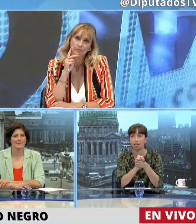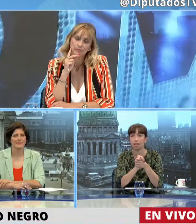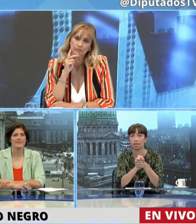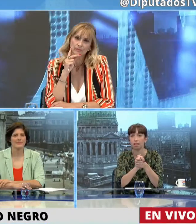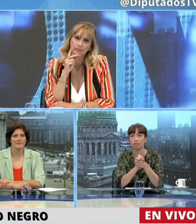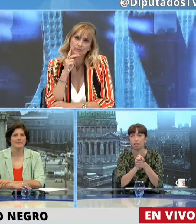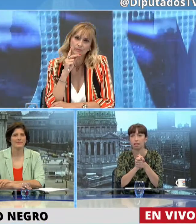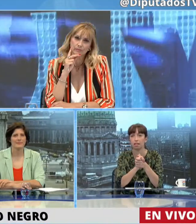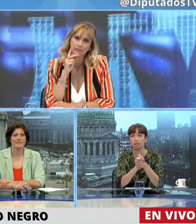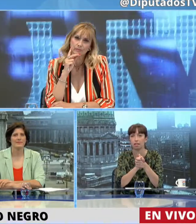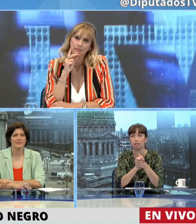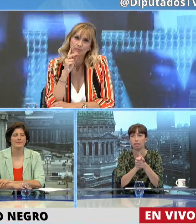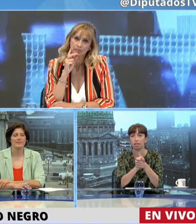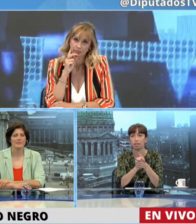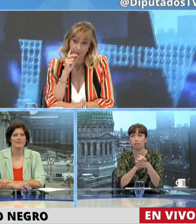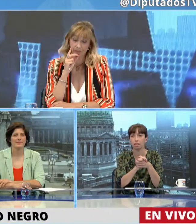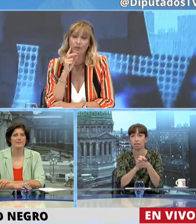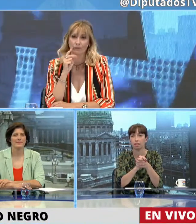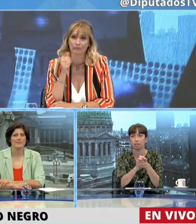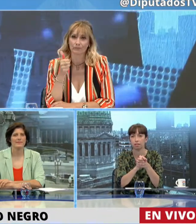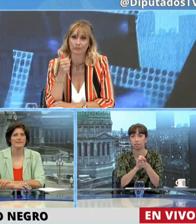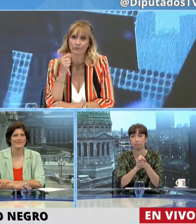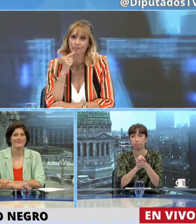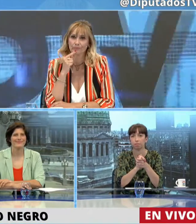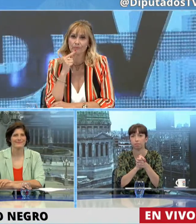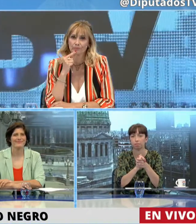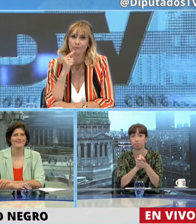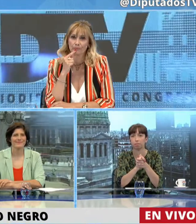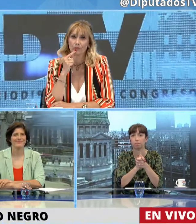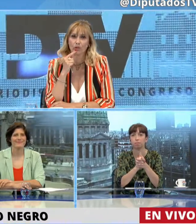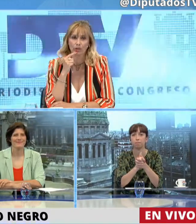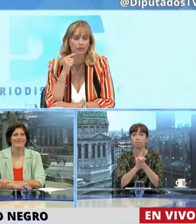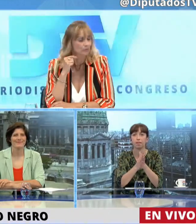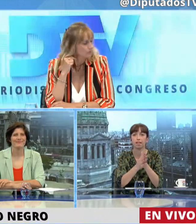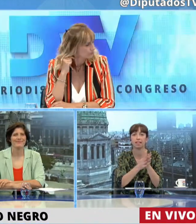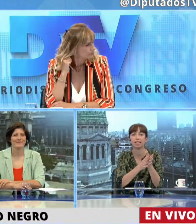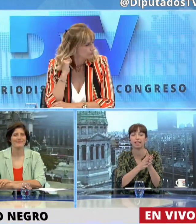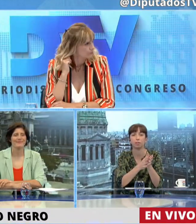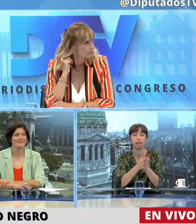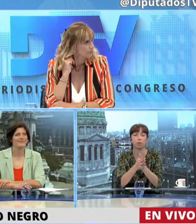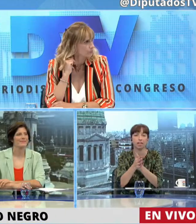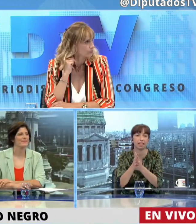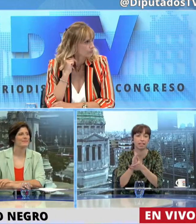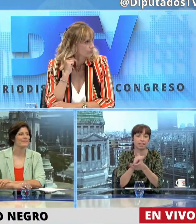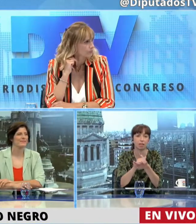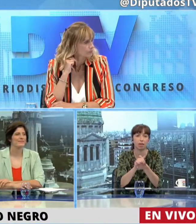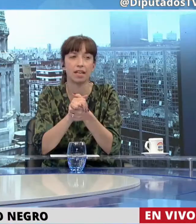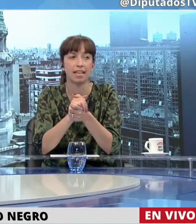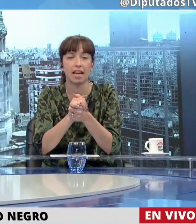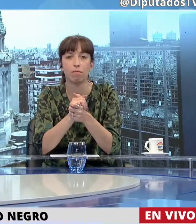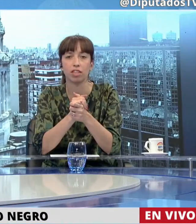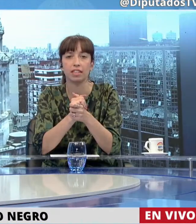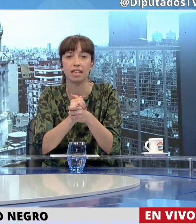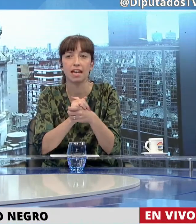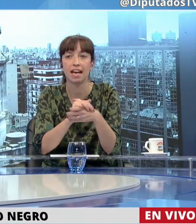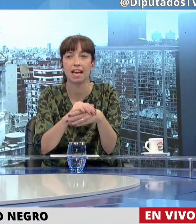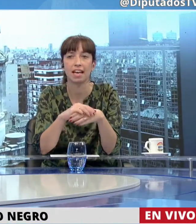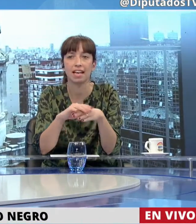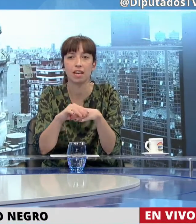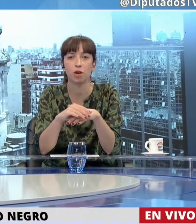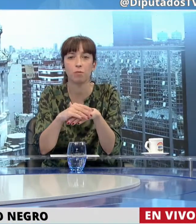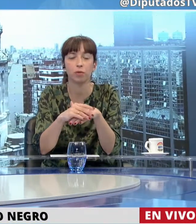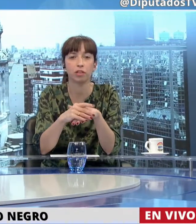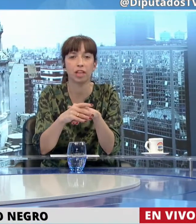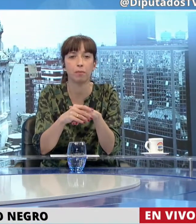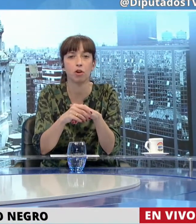diferentes y yo quiero marcar la visión del oficialismo. Correcto. ¿Qué tal, diputada? Buenas tardes. Saluda a Daniela Mosetic.